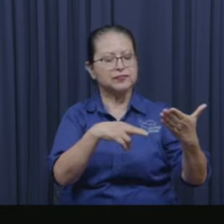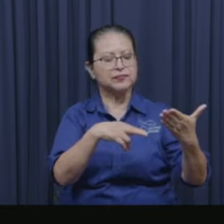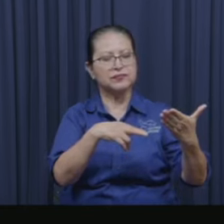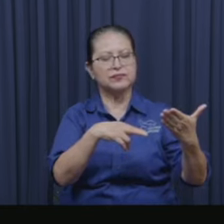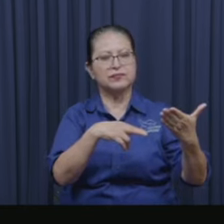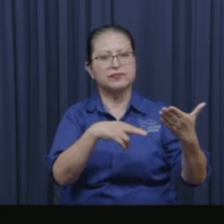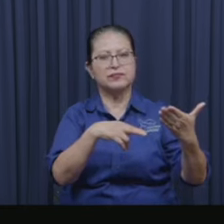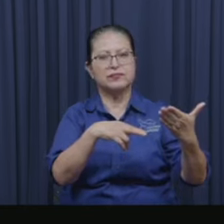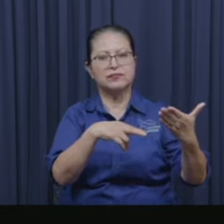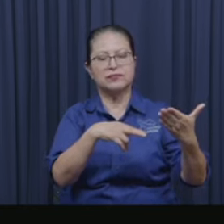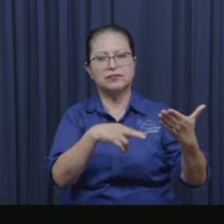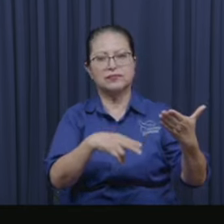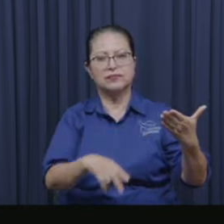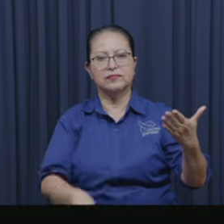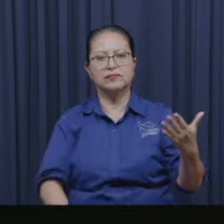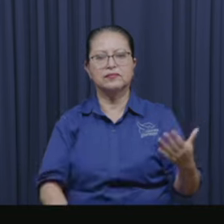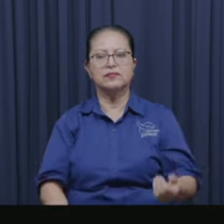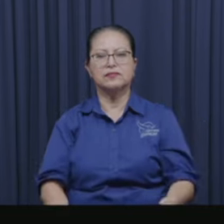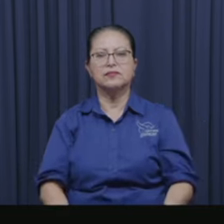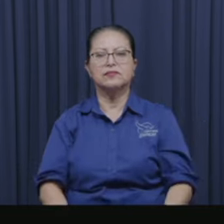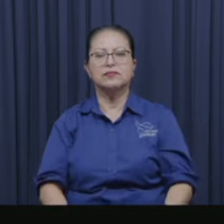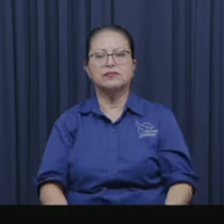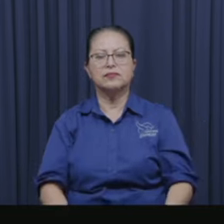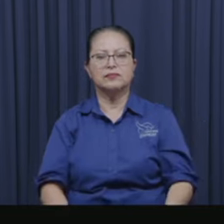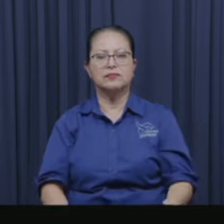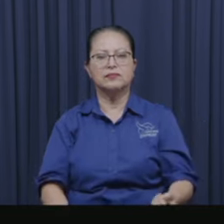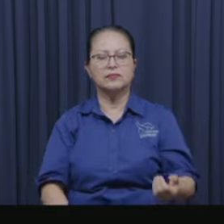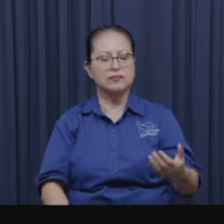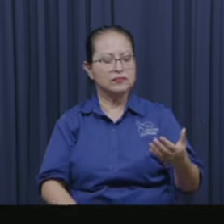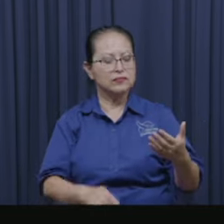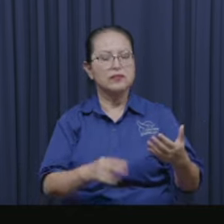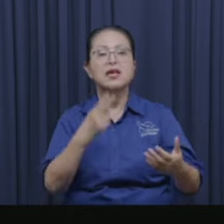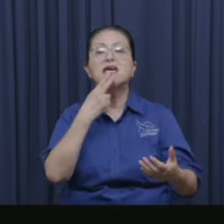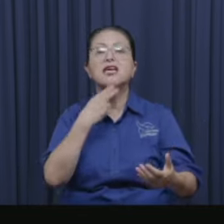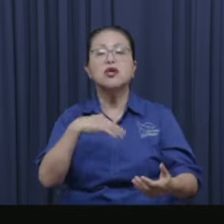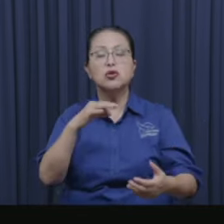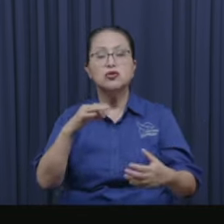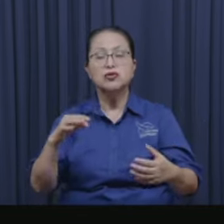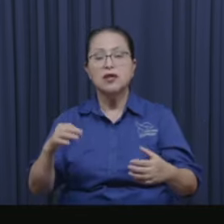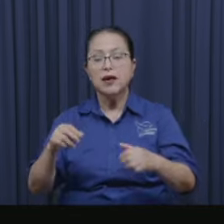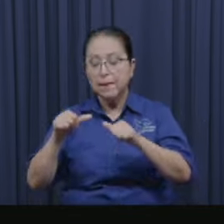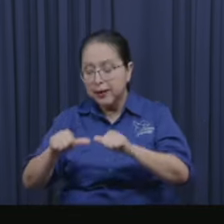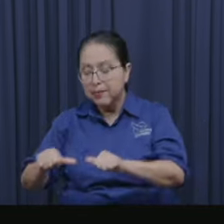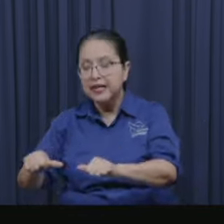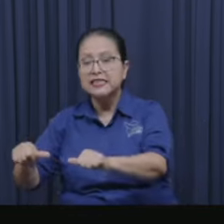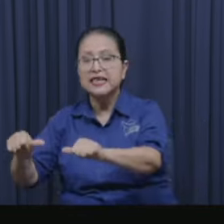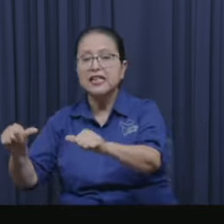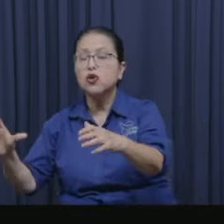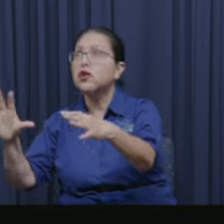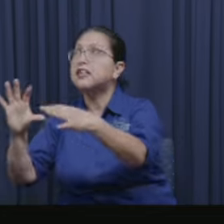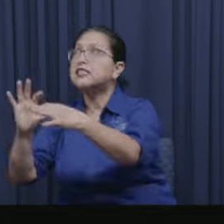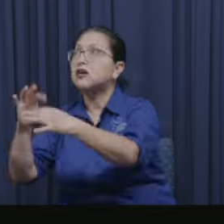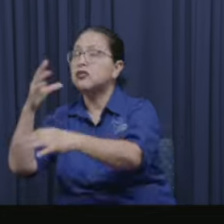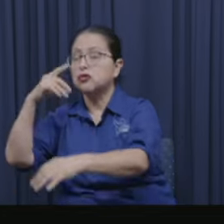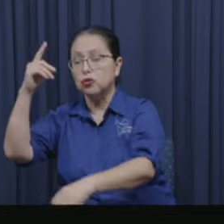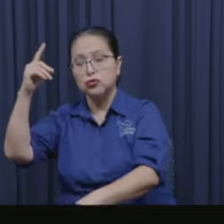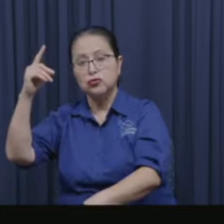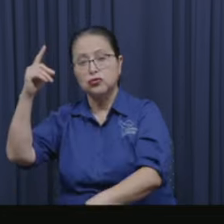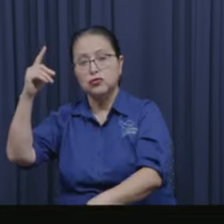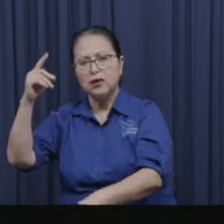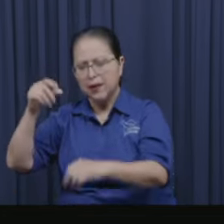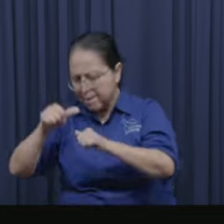que llegar entonces decimos aquí ahora hijos permaneced en él para que cuando se manifieste